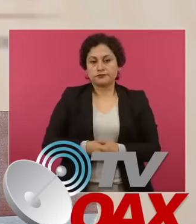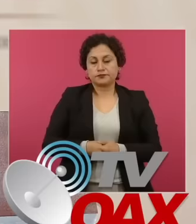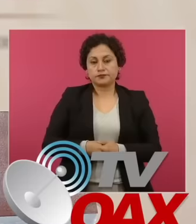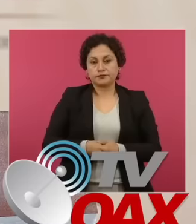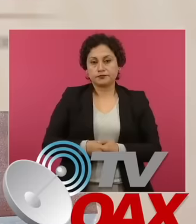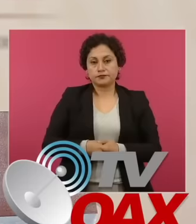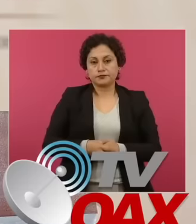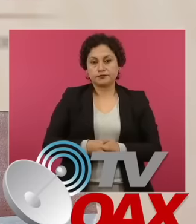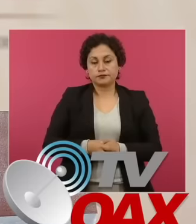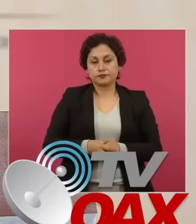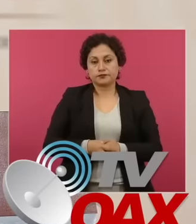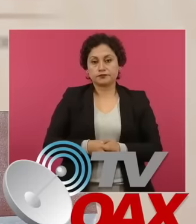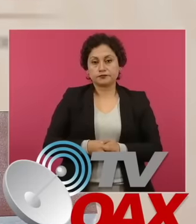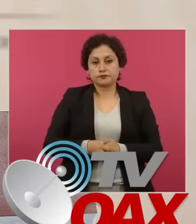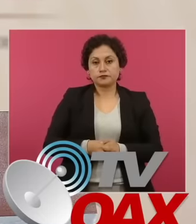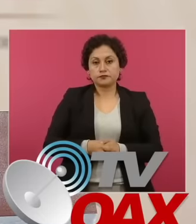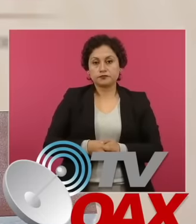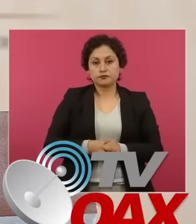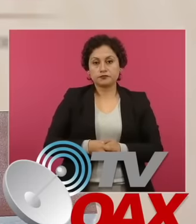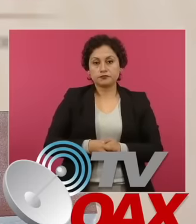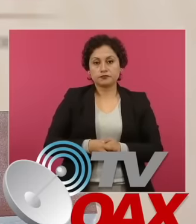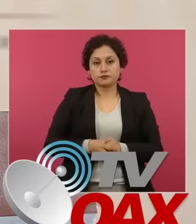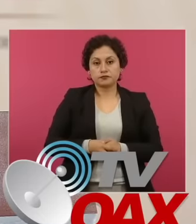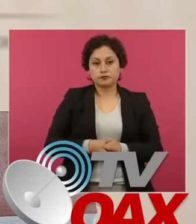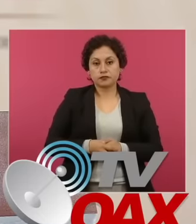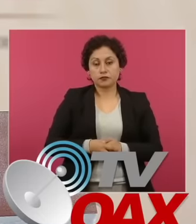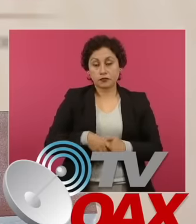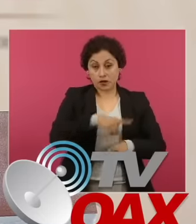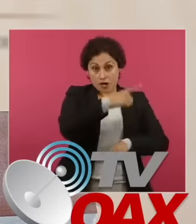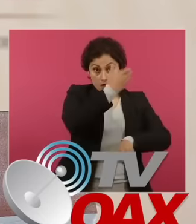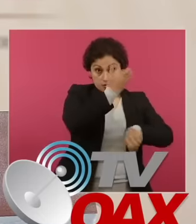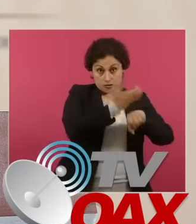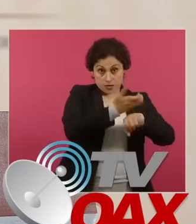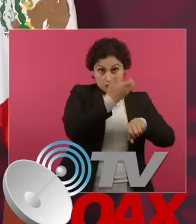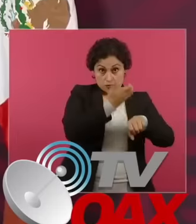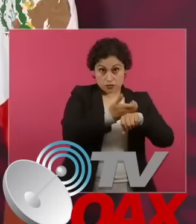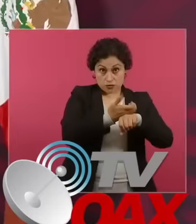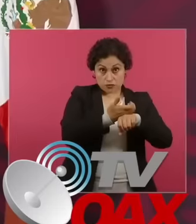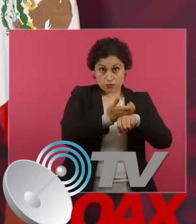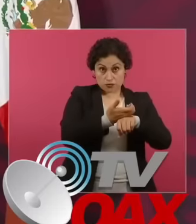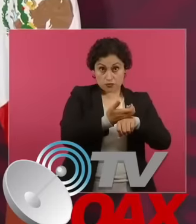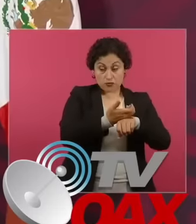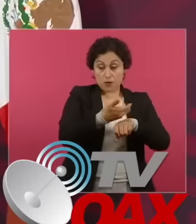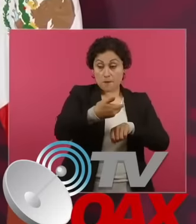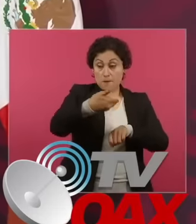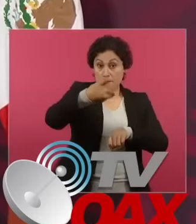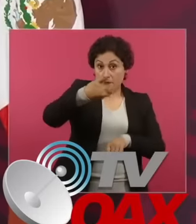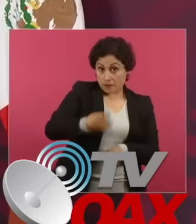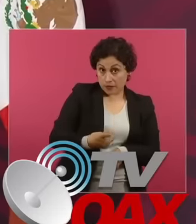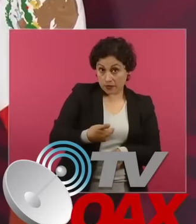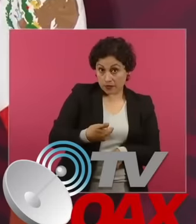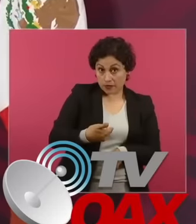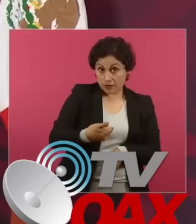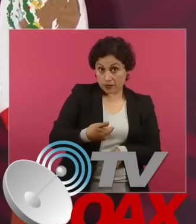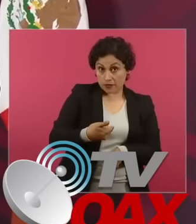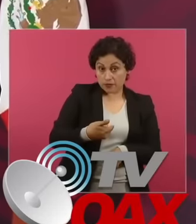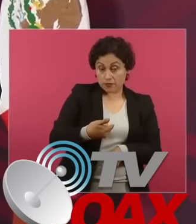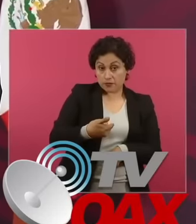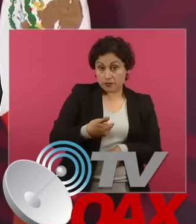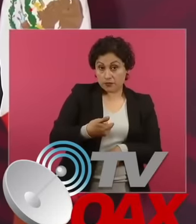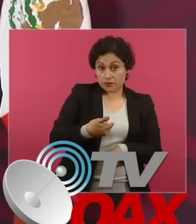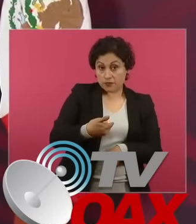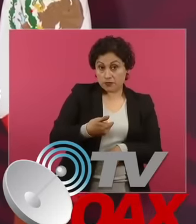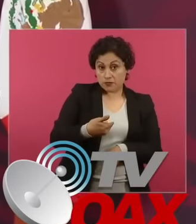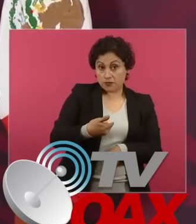vamos a acatar la resolución de los